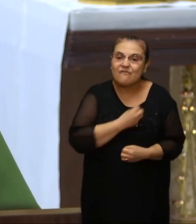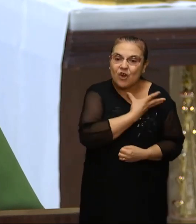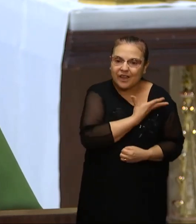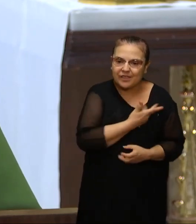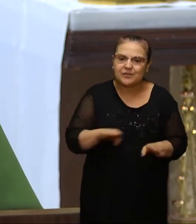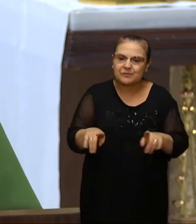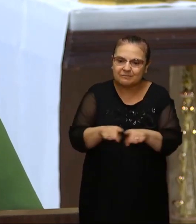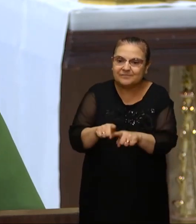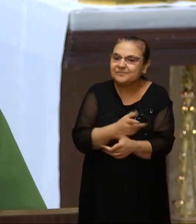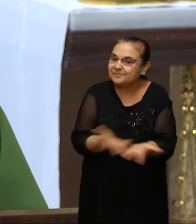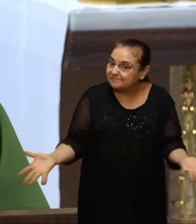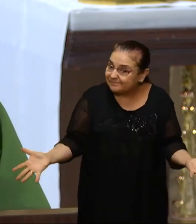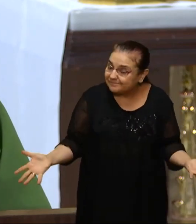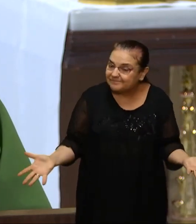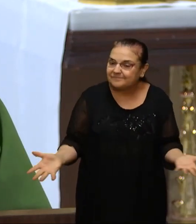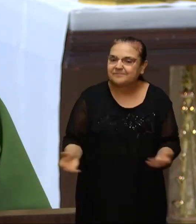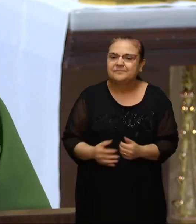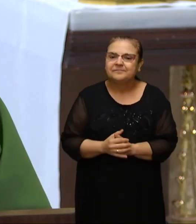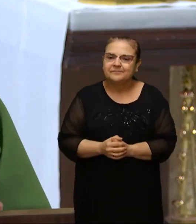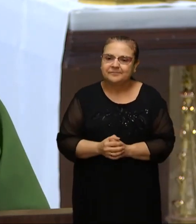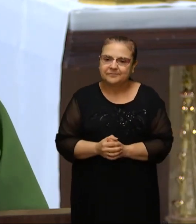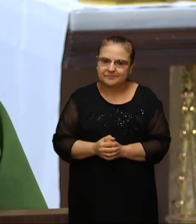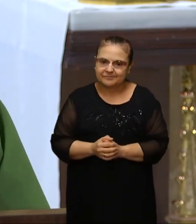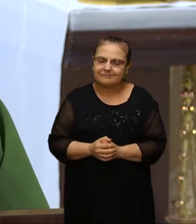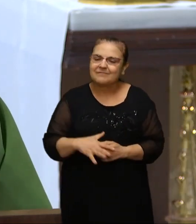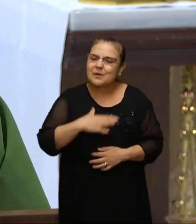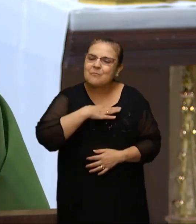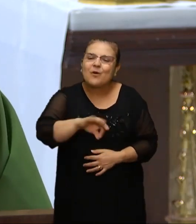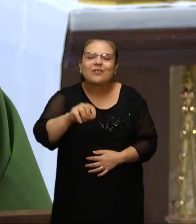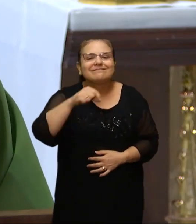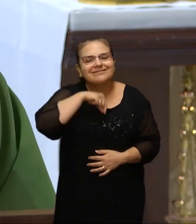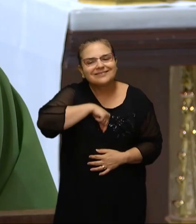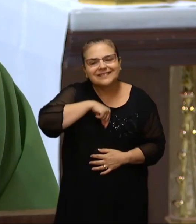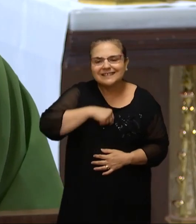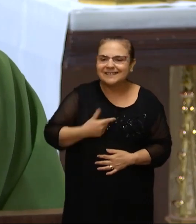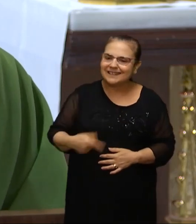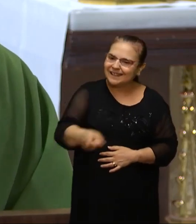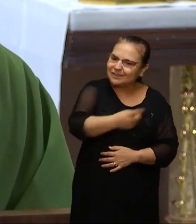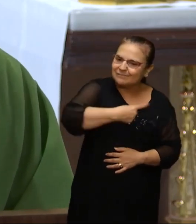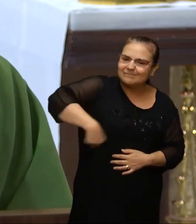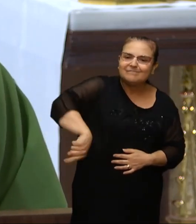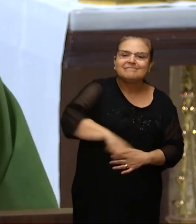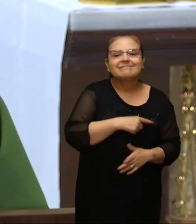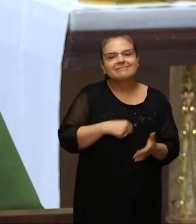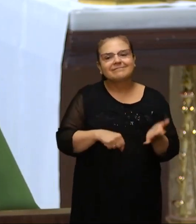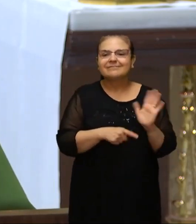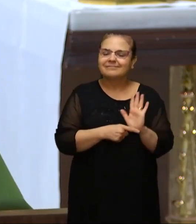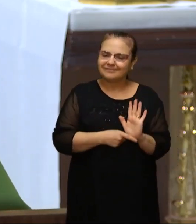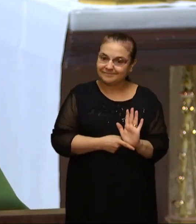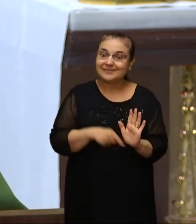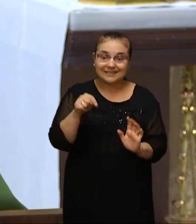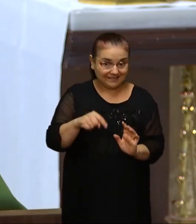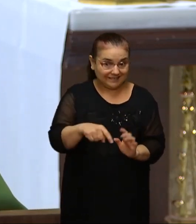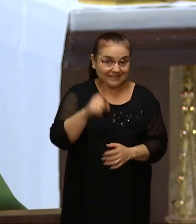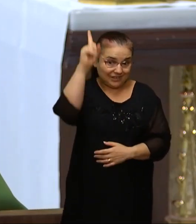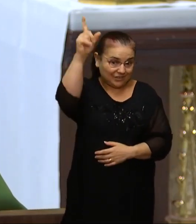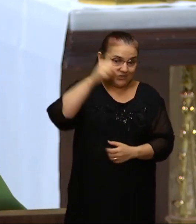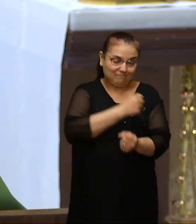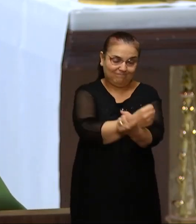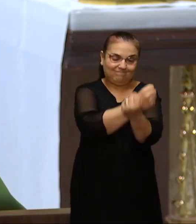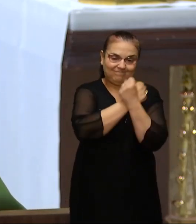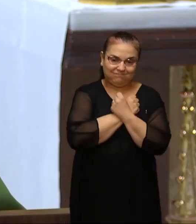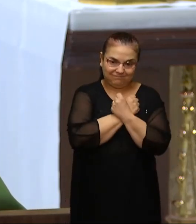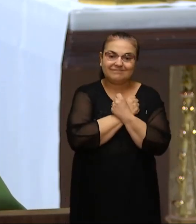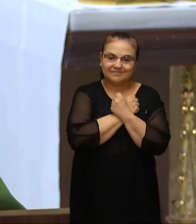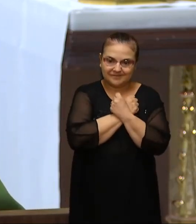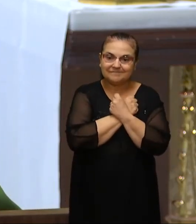fraternidad de ser hermanos de poder sentir en nuestra presencia a ese Dios que nos ama